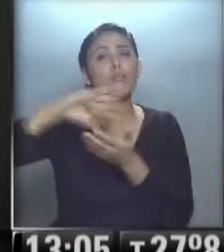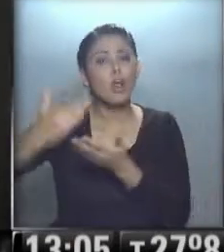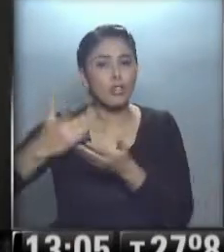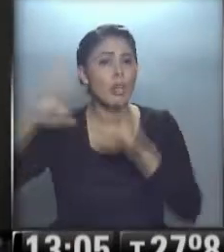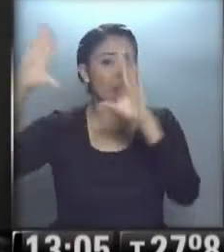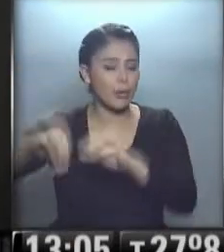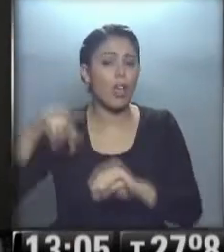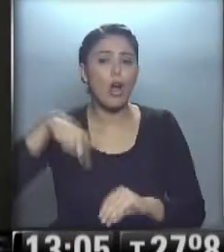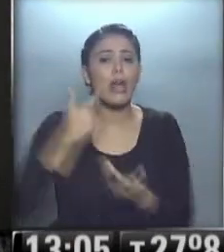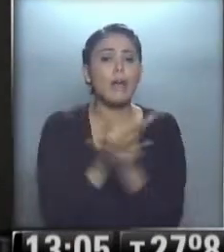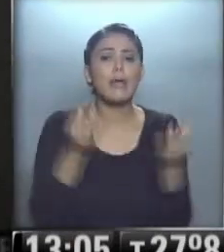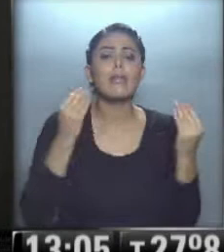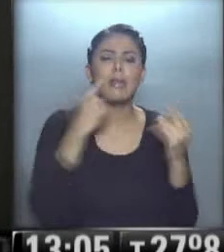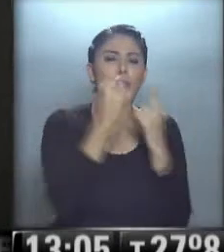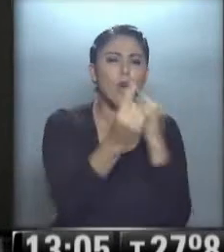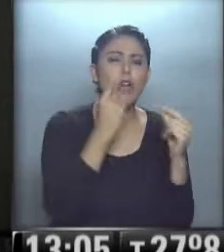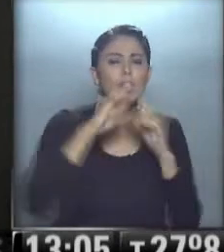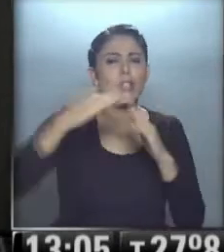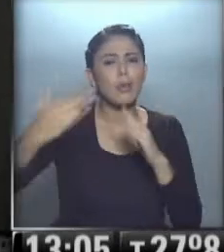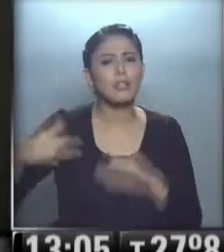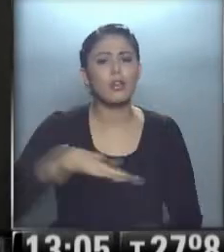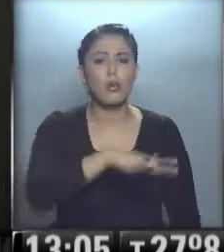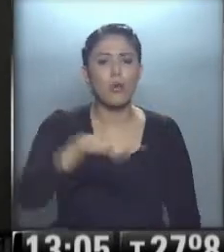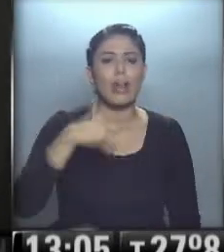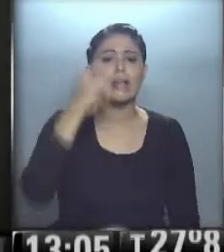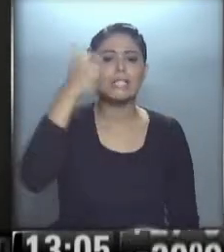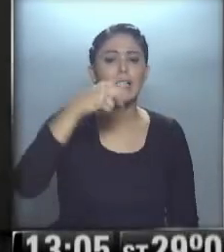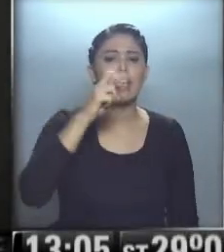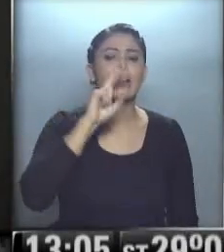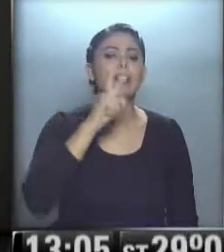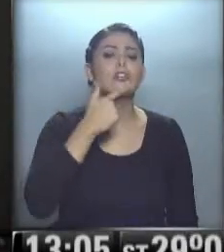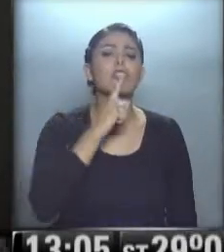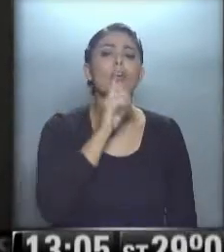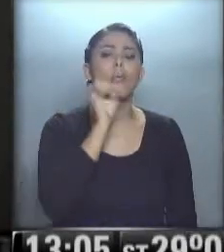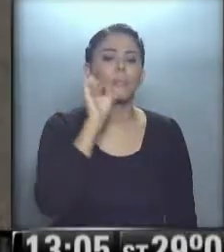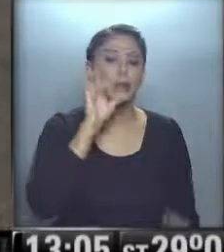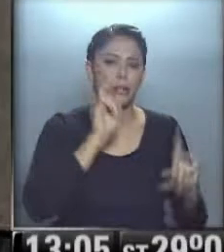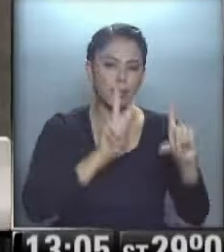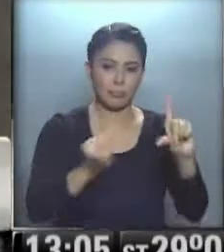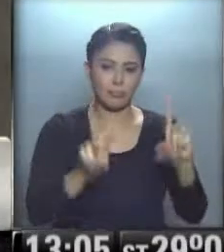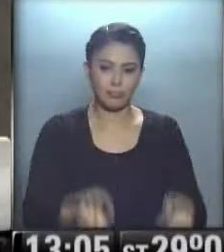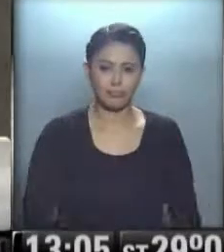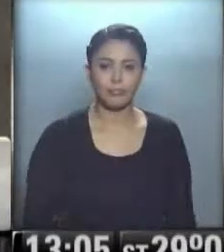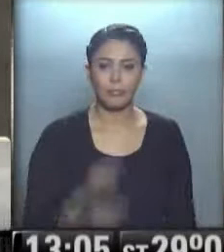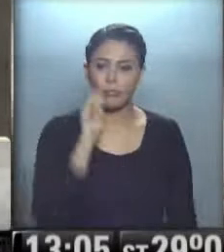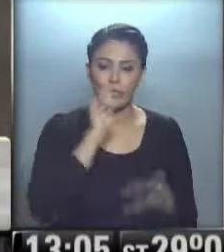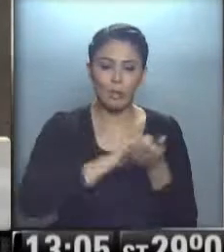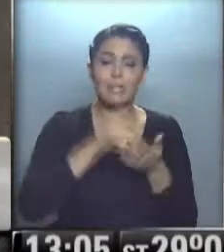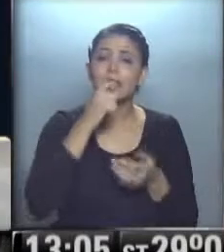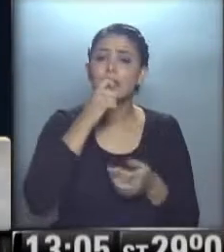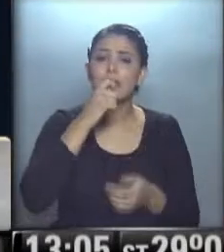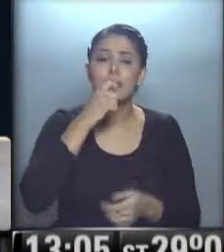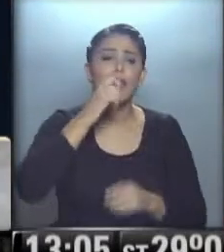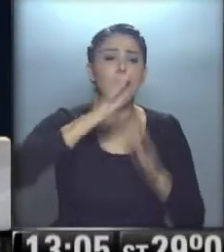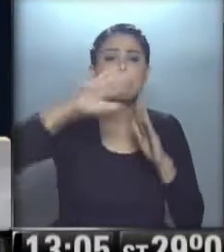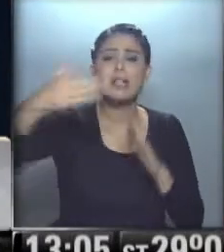que sucedía en el reclamo y la protesta de vecinos en San Cristóbal, en la esquina de San Juan y Alberti. Con escuchar a cualquier vecino